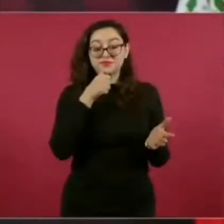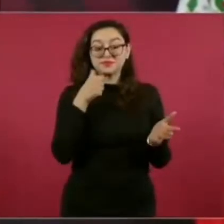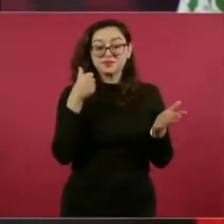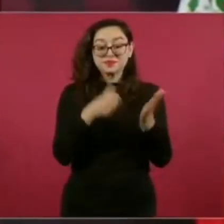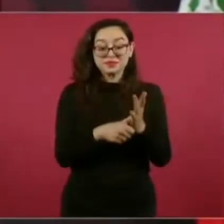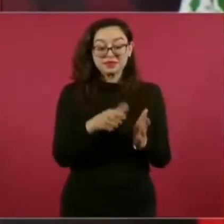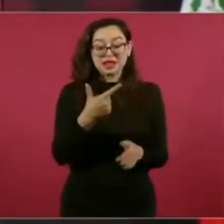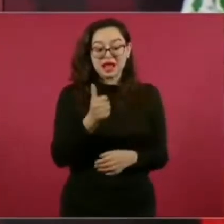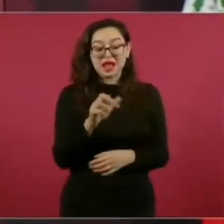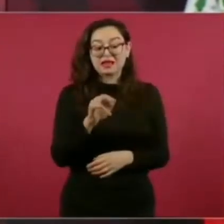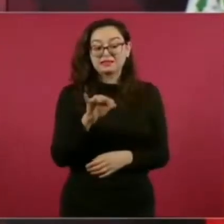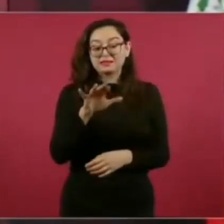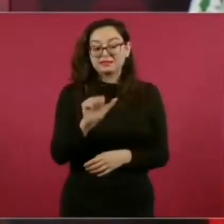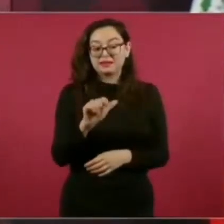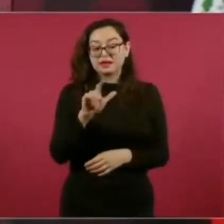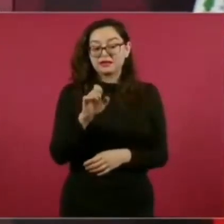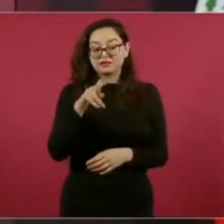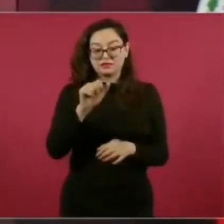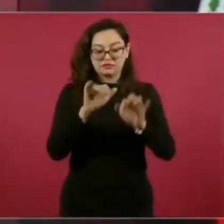García Luna.